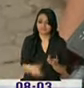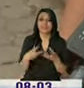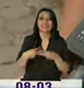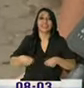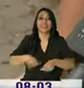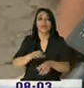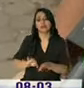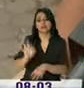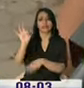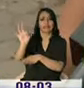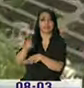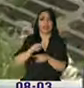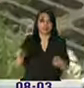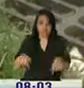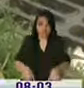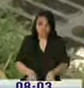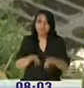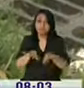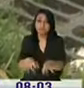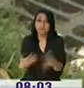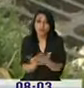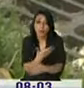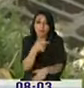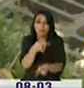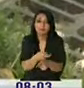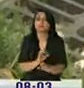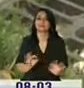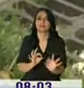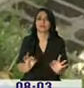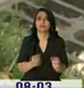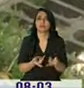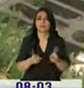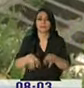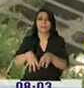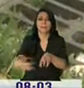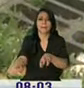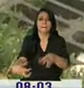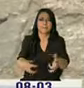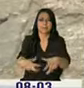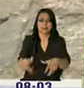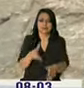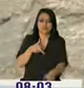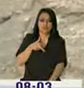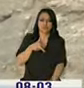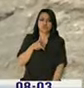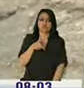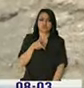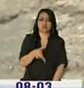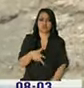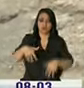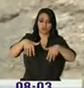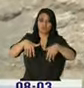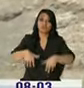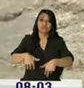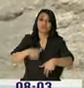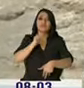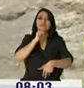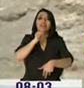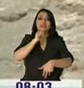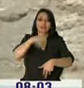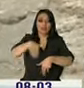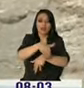nadie se preocupa por eso. Incluso los adoquines se están desprendiendo de la calzada. La falta de la rejilla en esta esquina de la vía